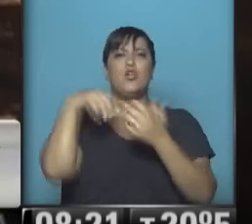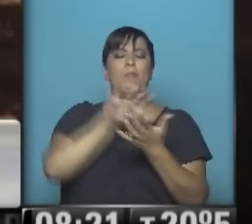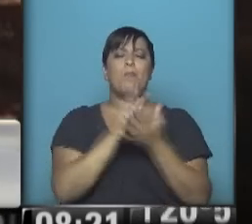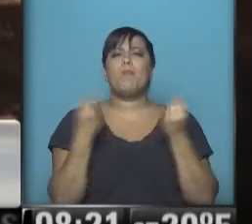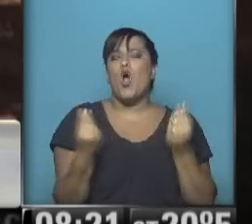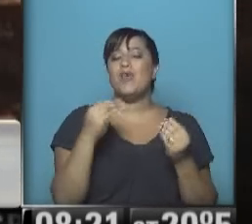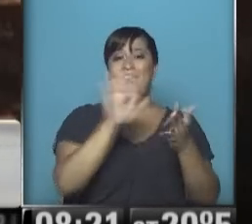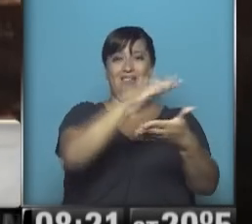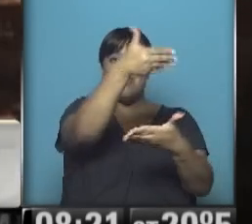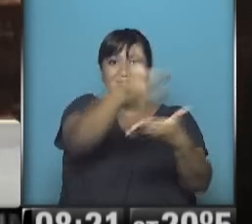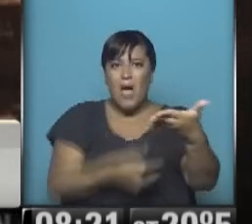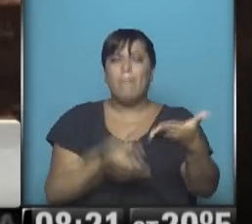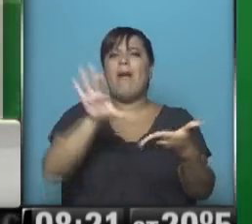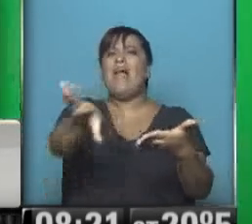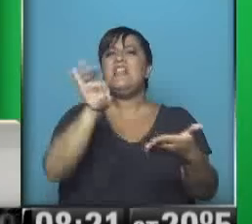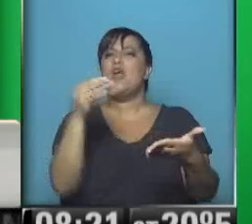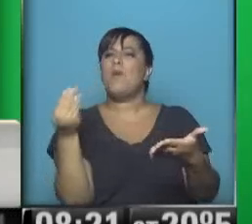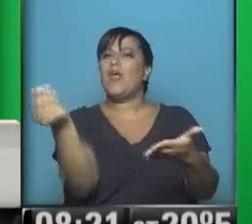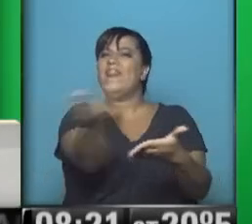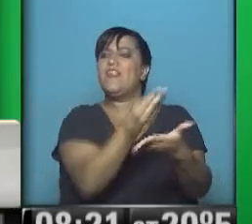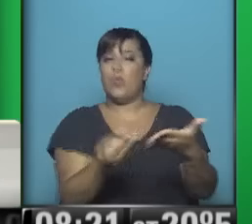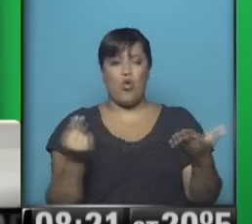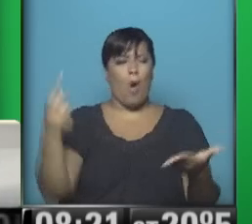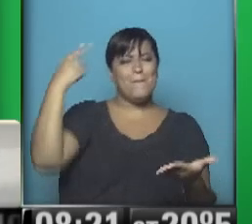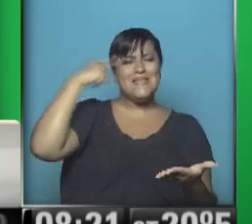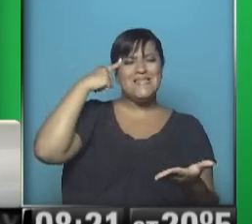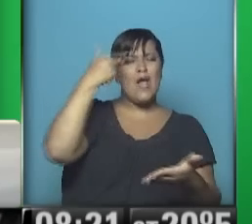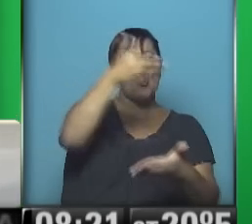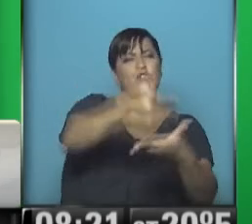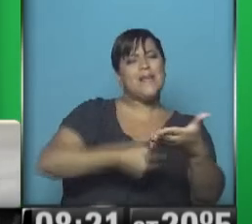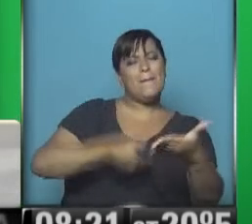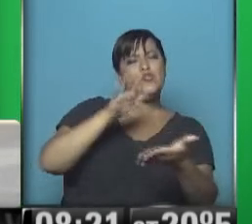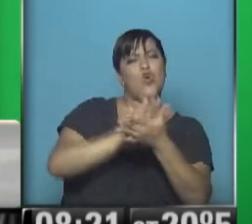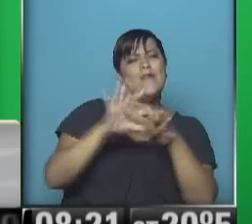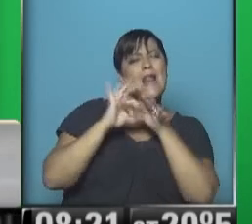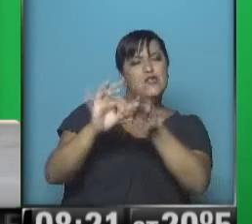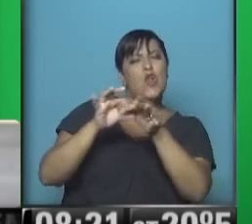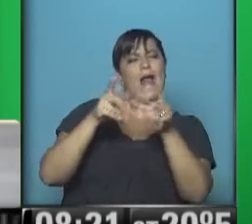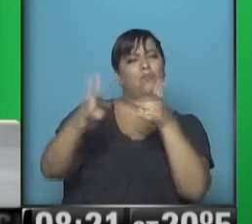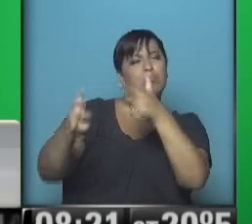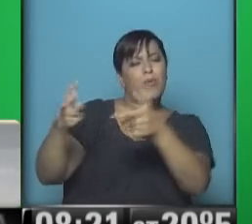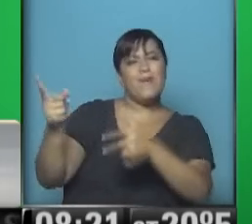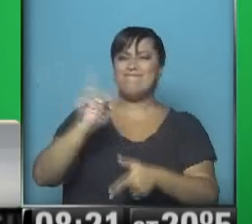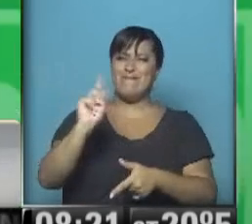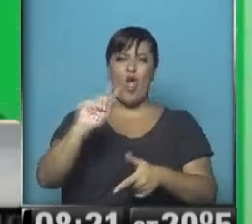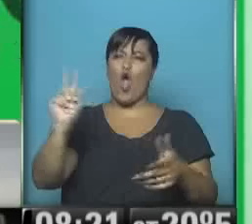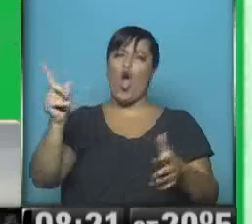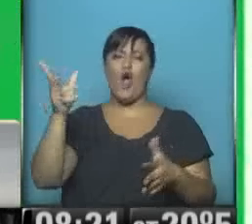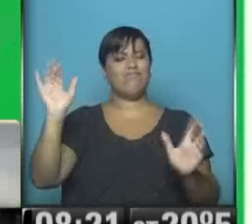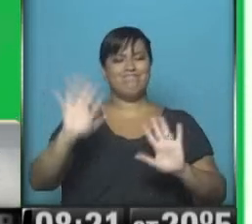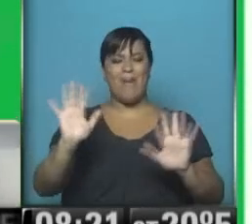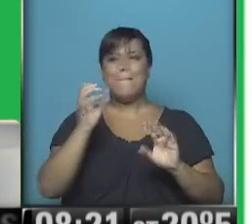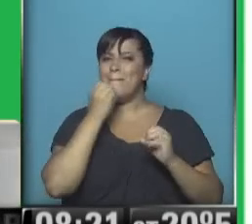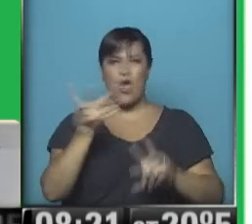eligieron esa tapa y cómo llegaron a esa tapa. Pensaron primero en una tapa que tuviera que ver con el atentado, pero dijeron sería darle demasiada relevancia a